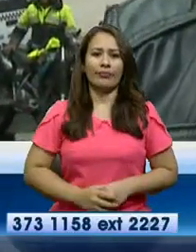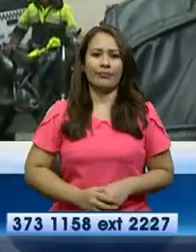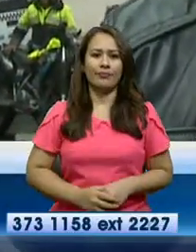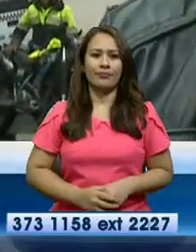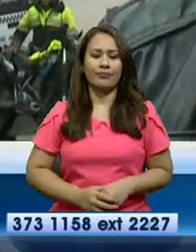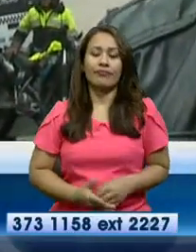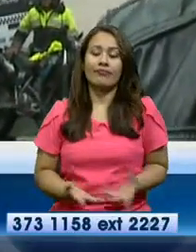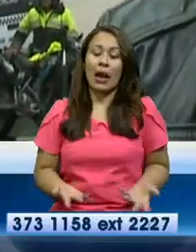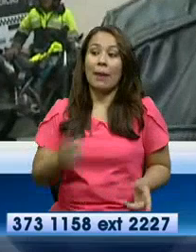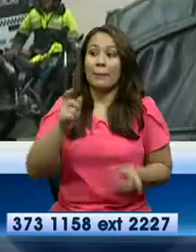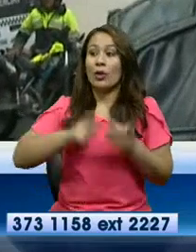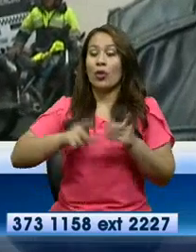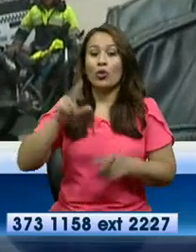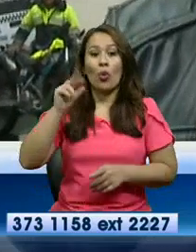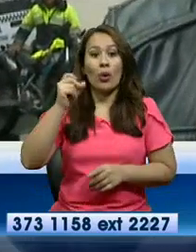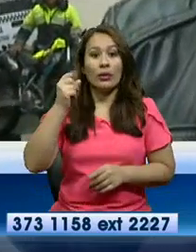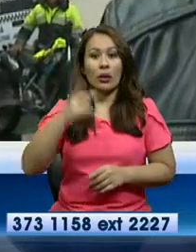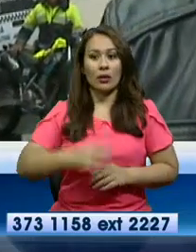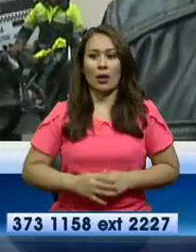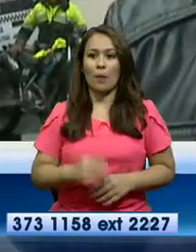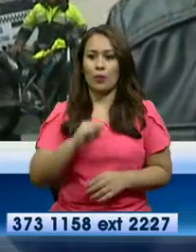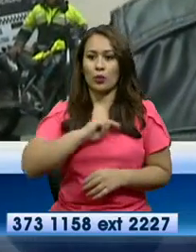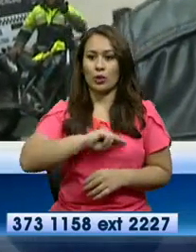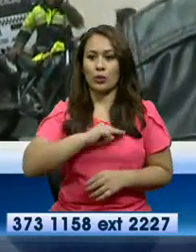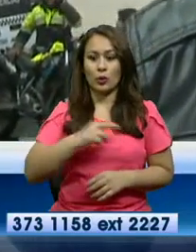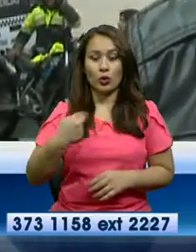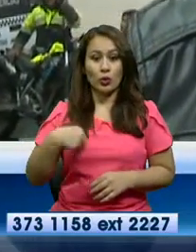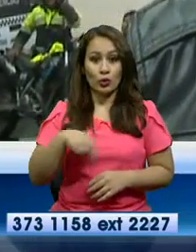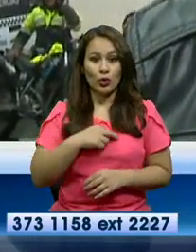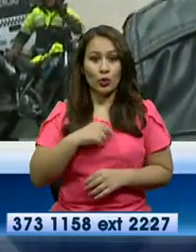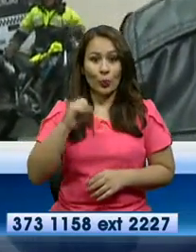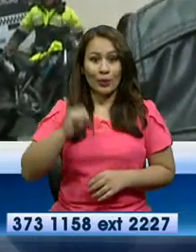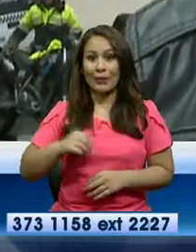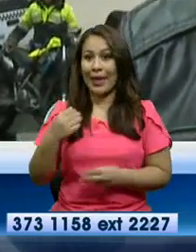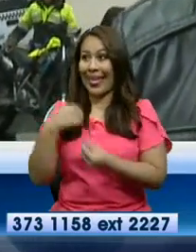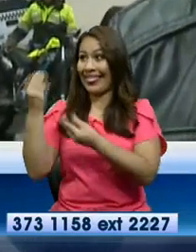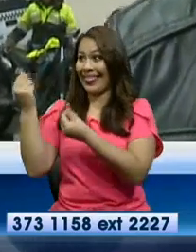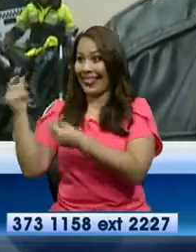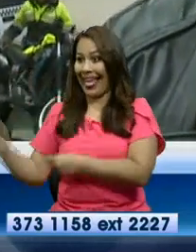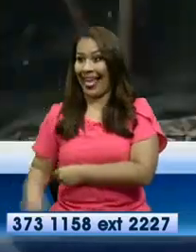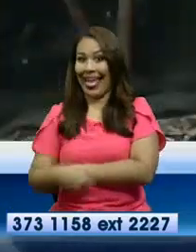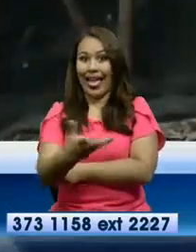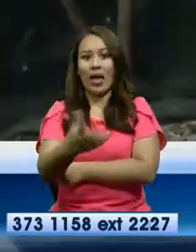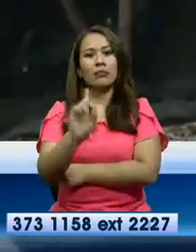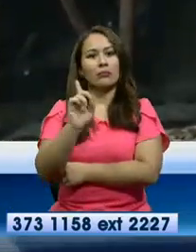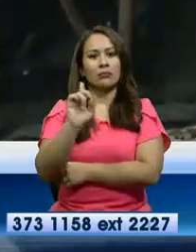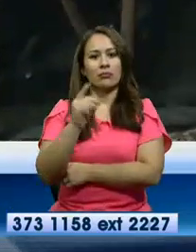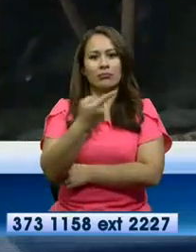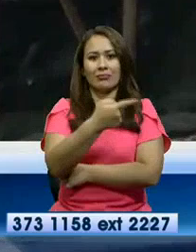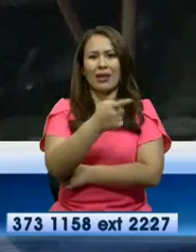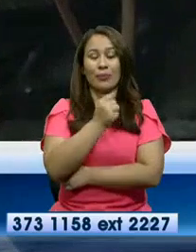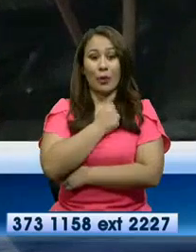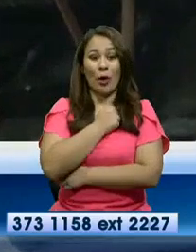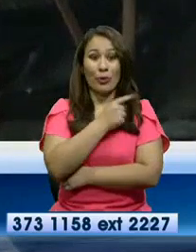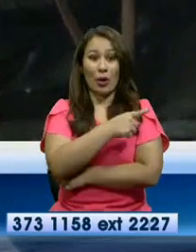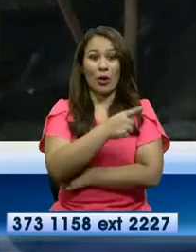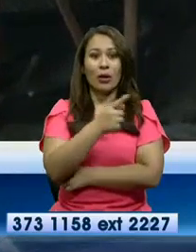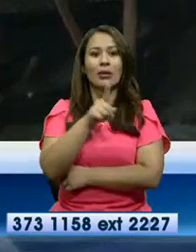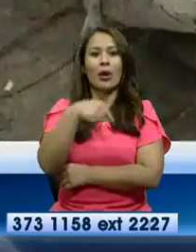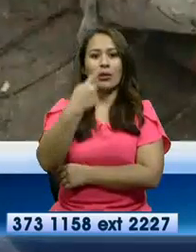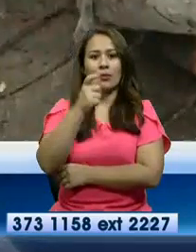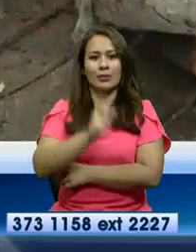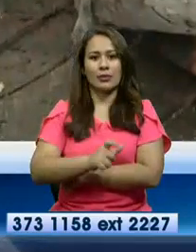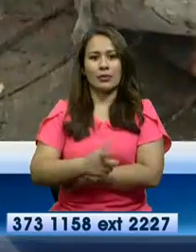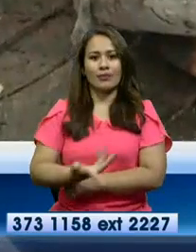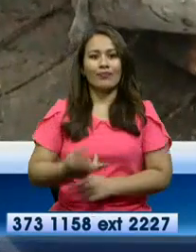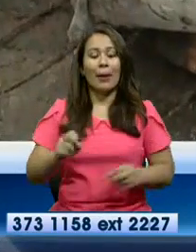veces la gente no entiende de que como municipio no podemos intervenir fondos públicos en bienes privados. Por el peligro que esta casa representaría